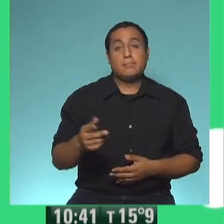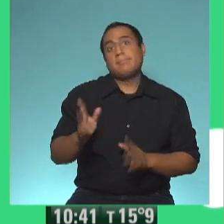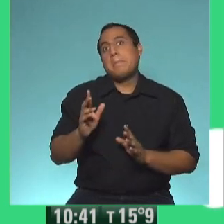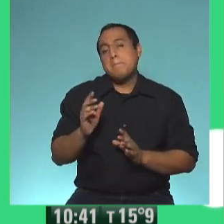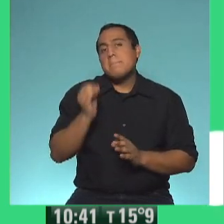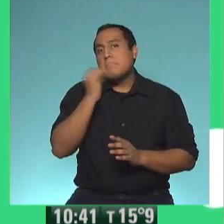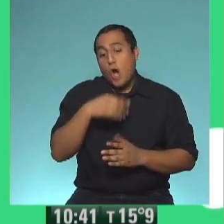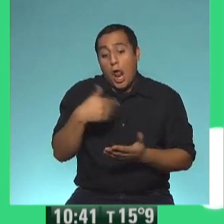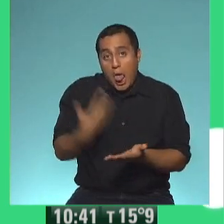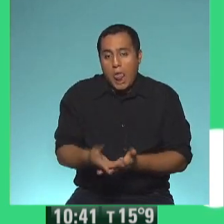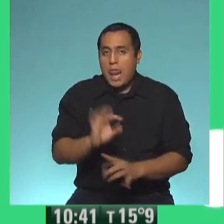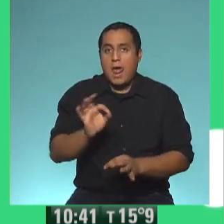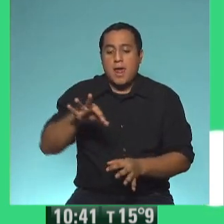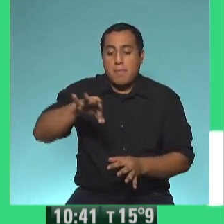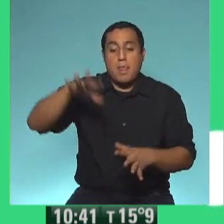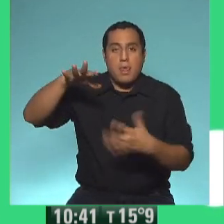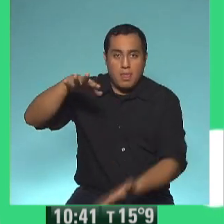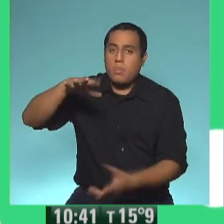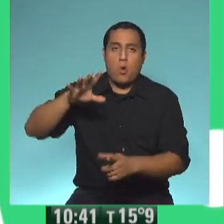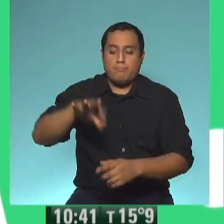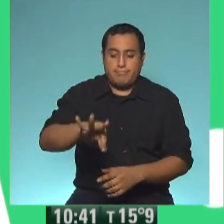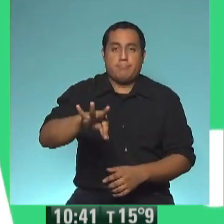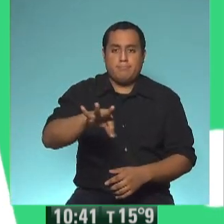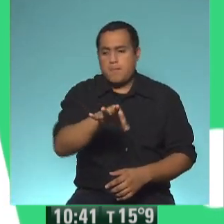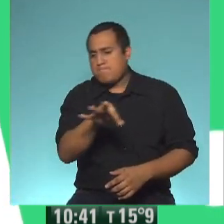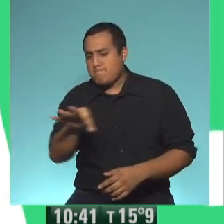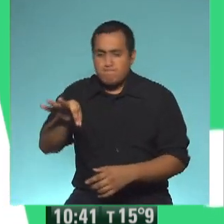bien pasamos por los conos en este caso de botellas